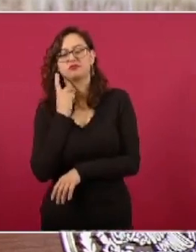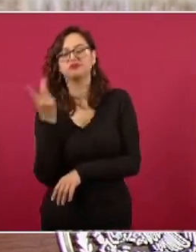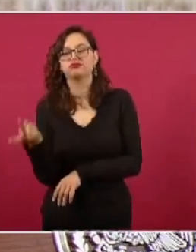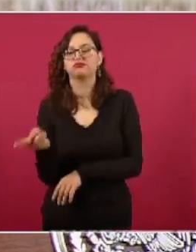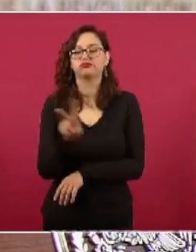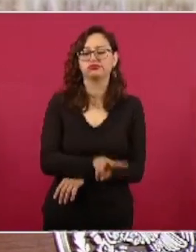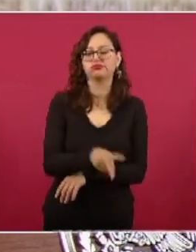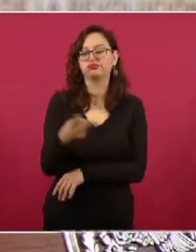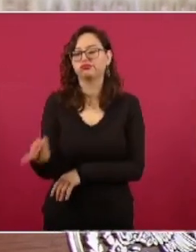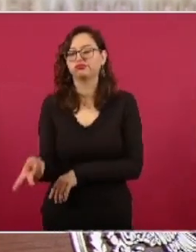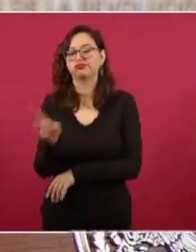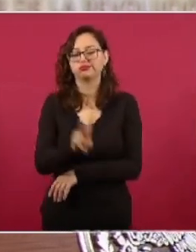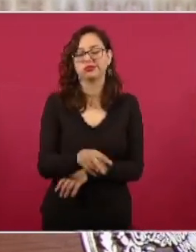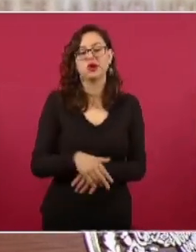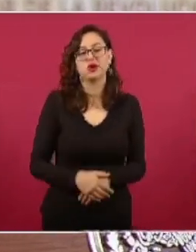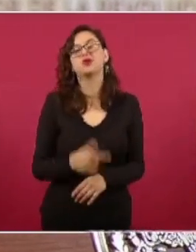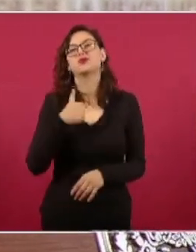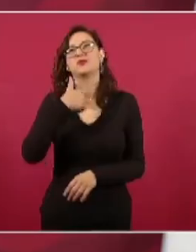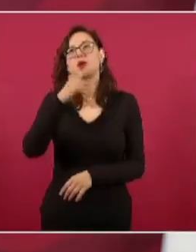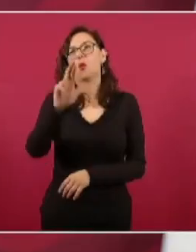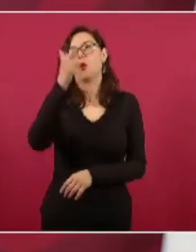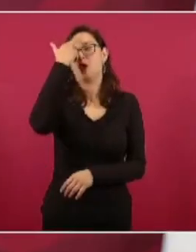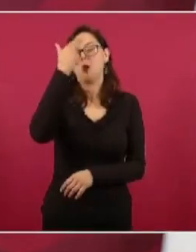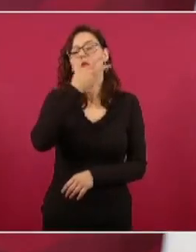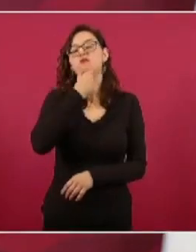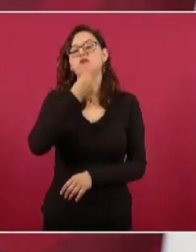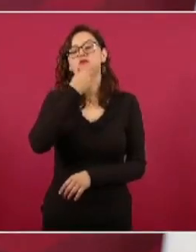su alumno Alfonso Reyes dice que